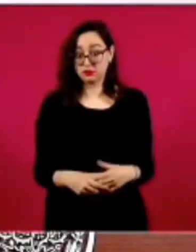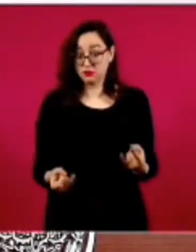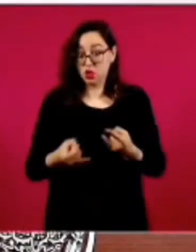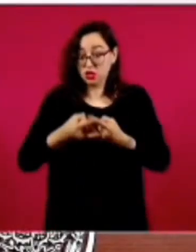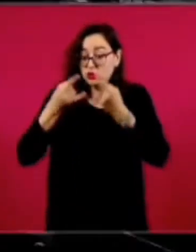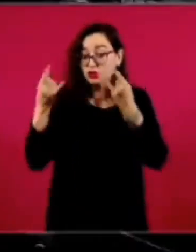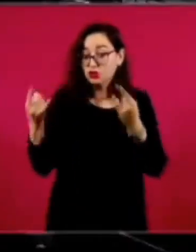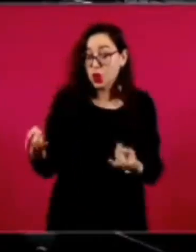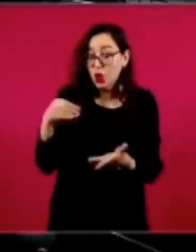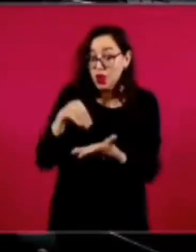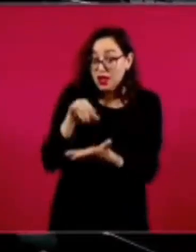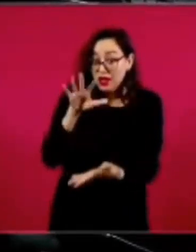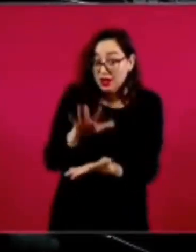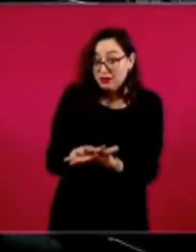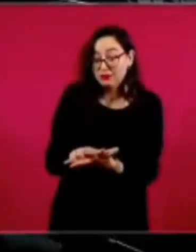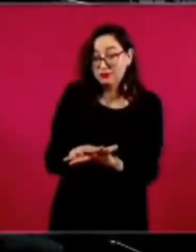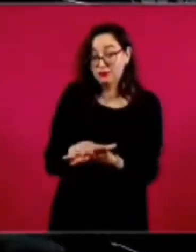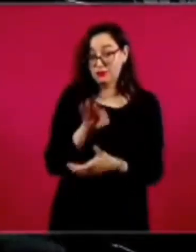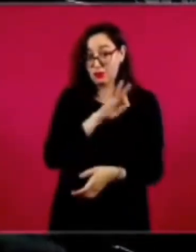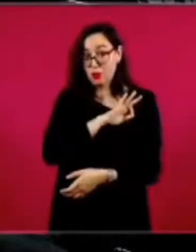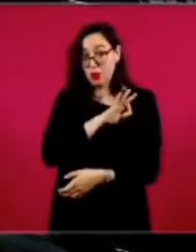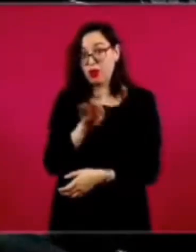de